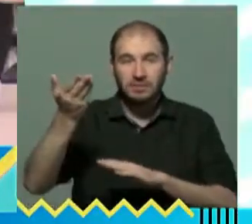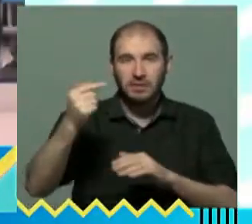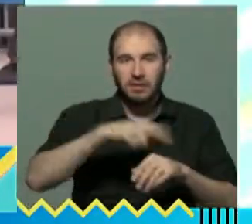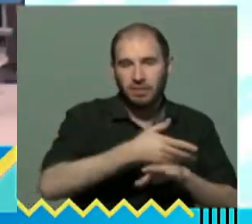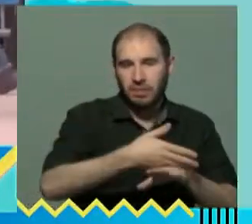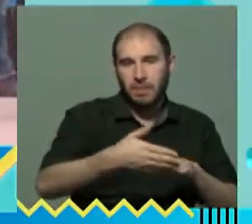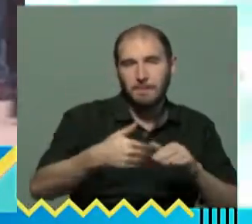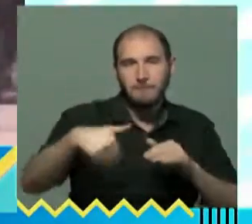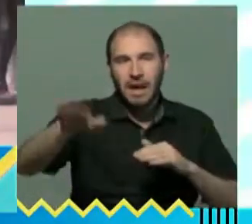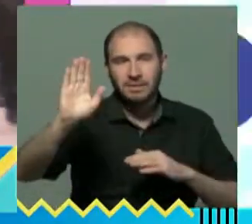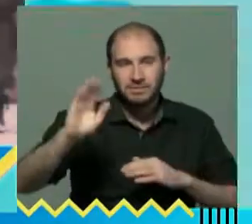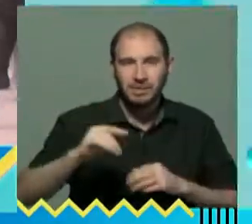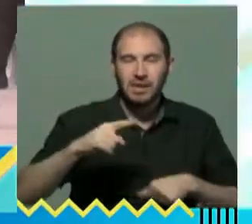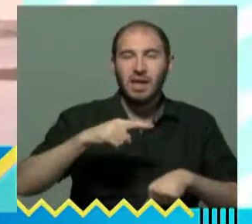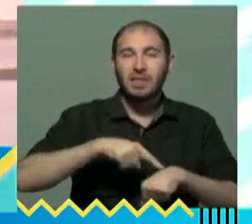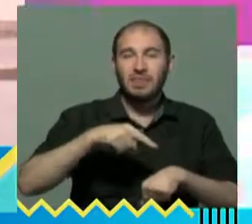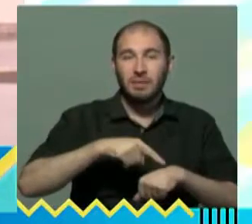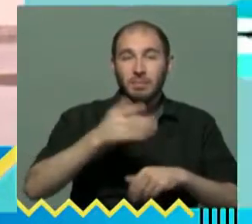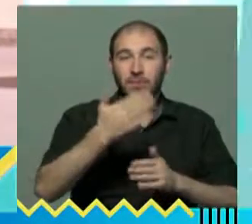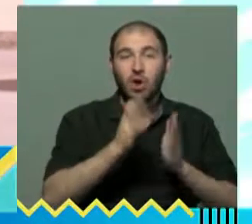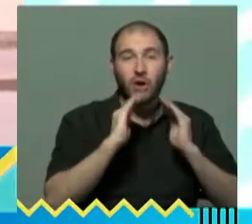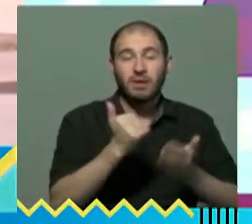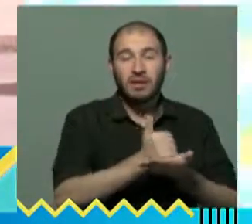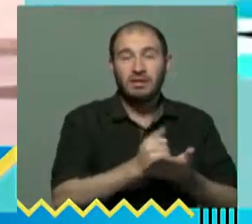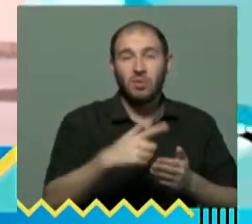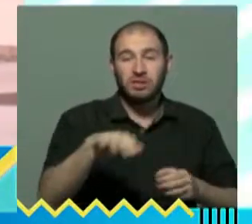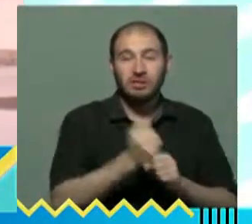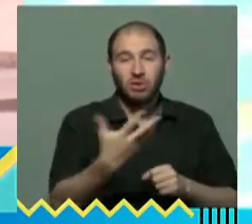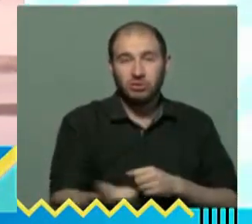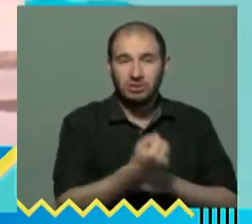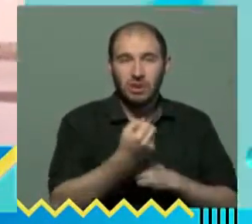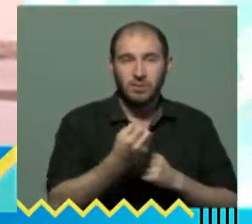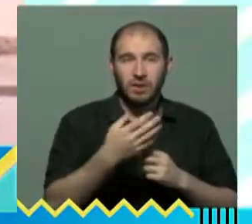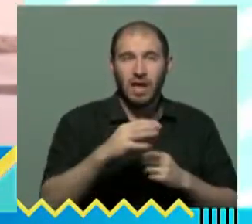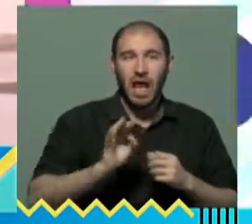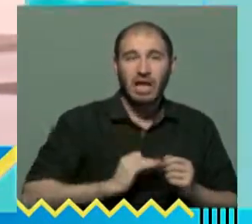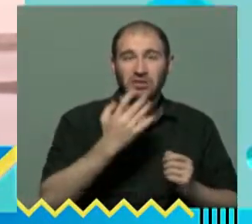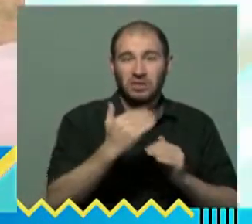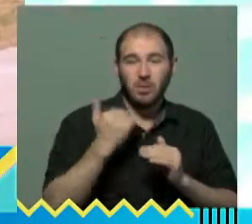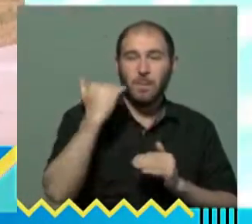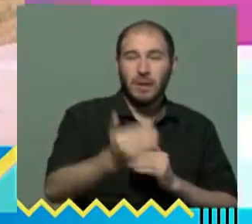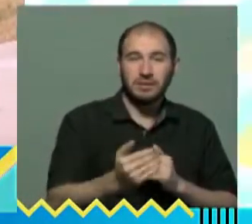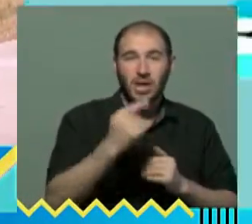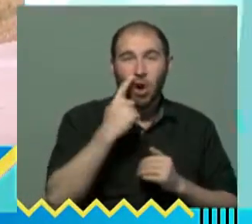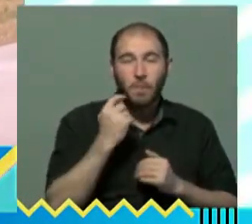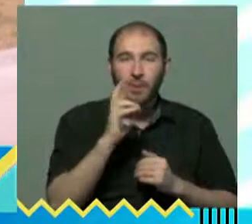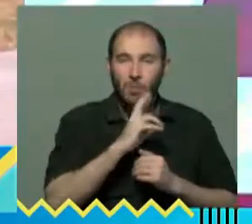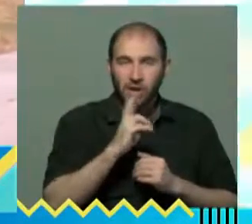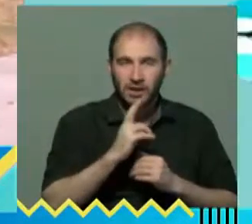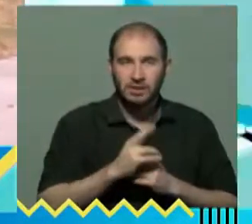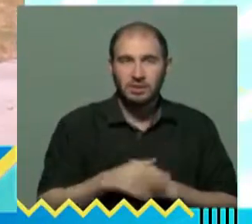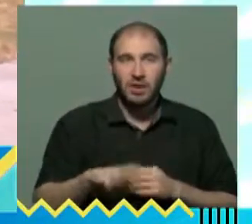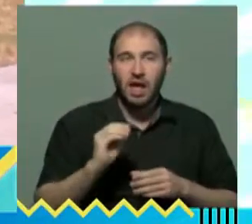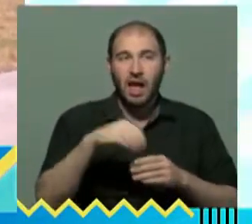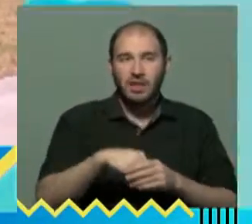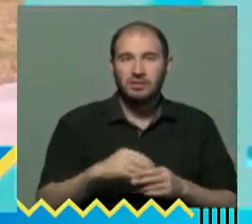más el tiempo que tiene que esperar un joven para entrar en el mercado laboral, porque ahora son 5 años más que hombres y mujeres van a estar al interior